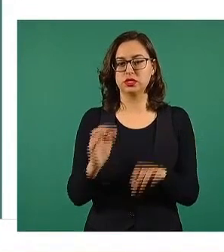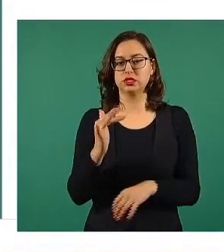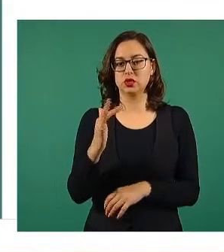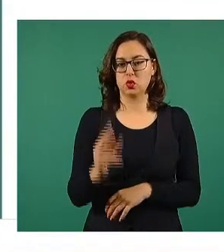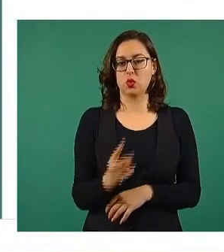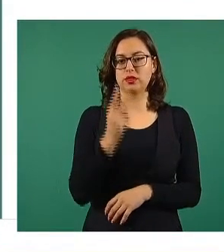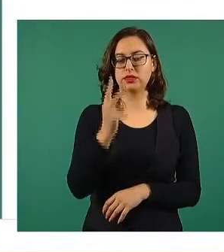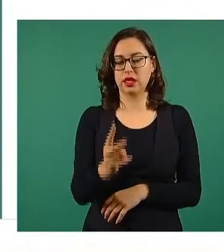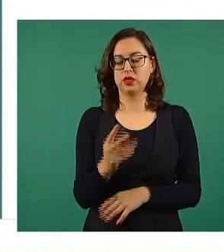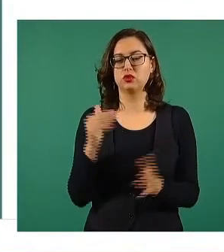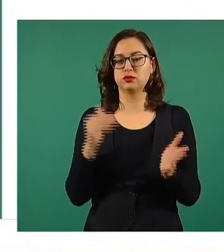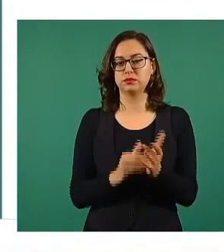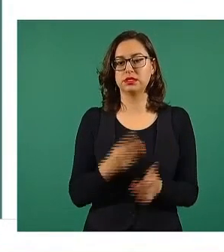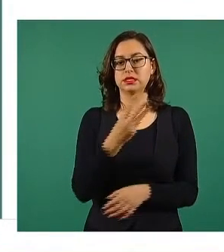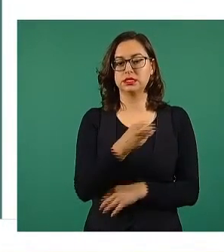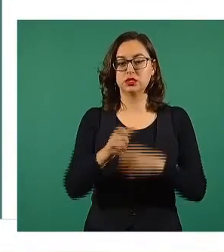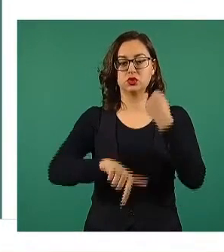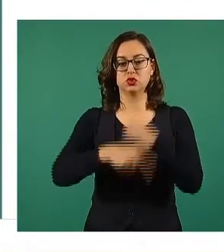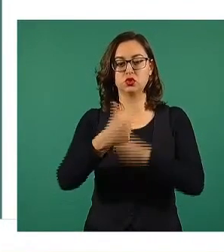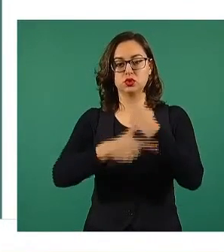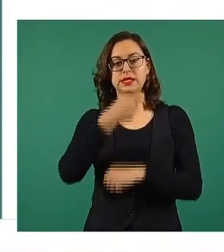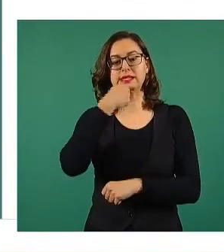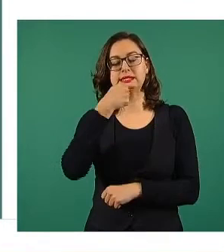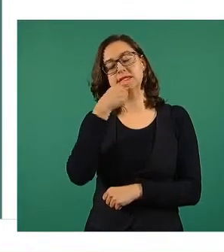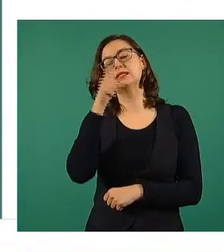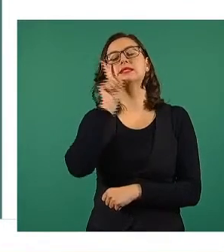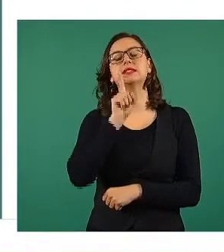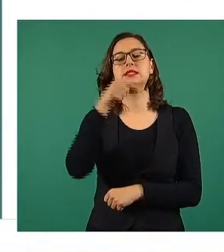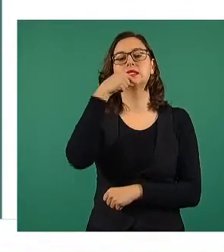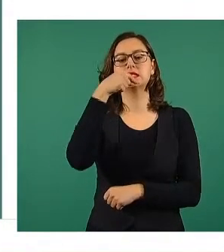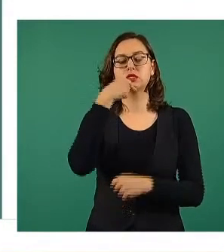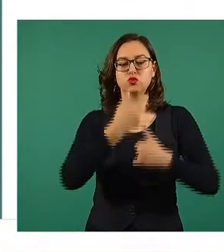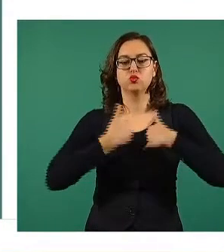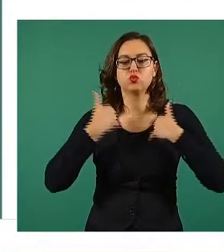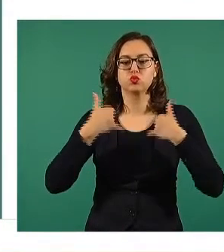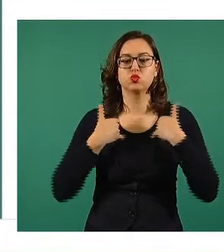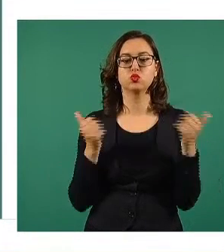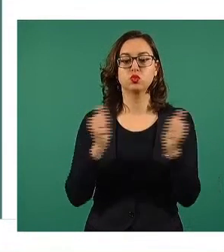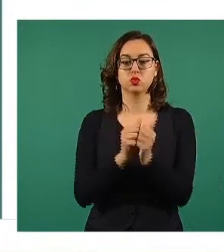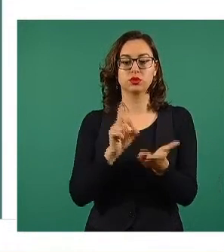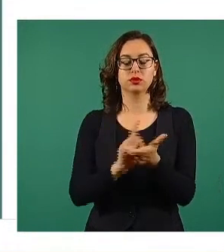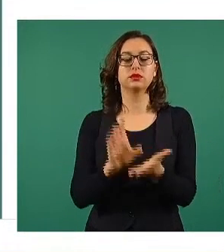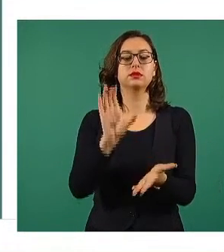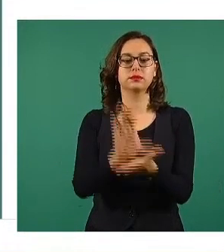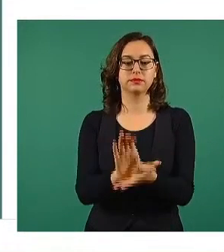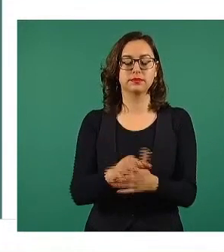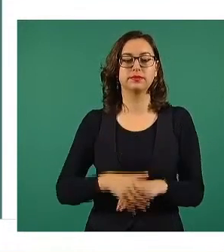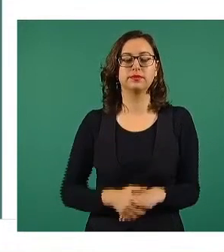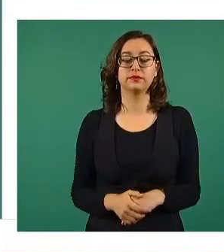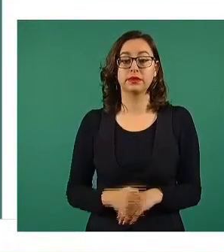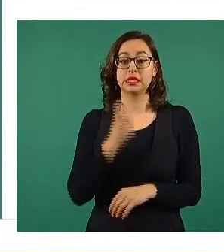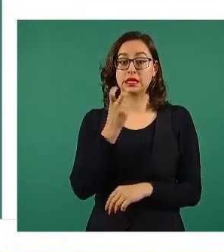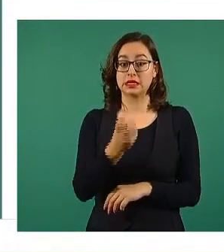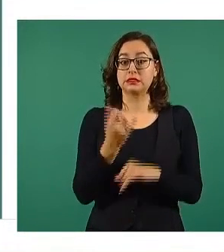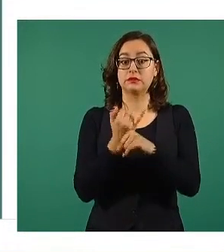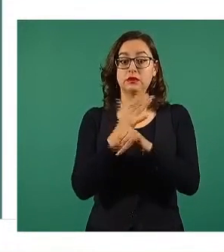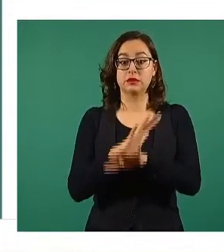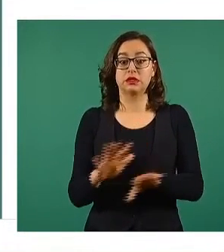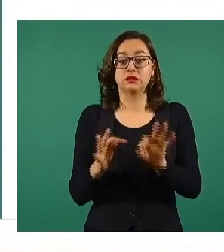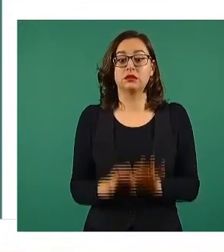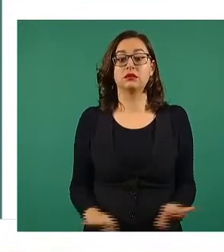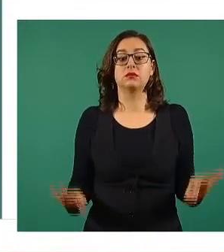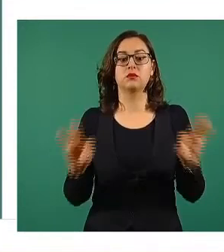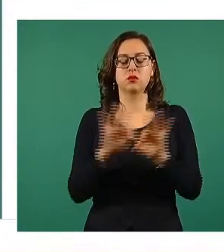852,312 niñas, niños y jóvenes que viven en condición de discapacidad. Este dato es muy importante